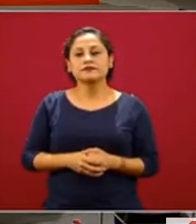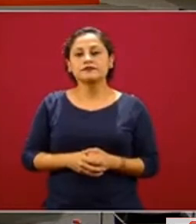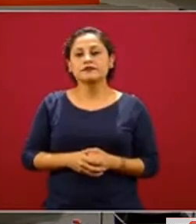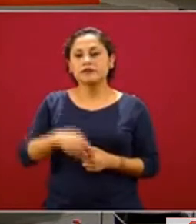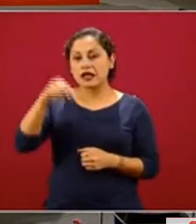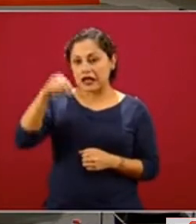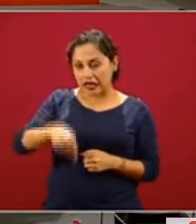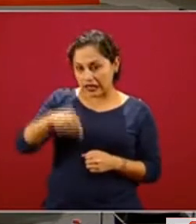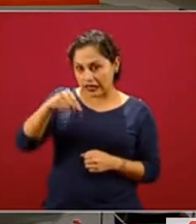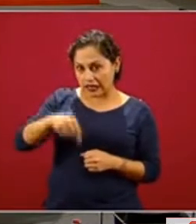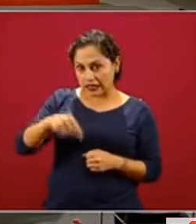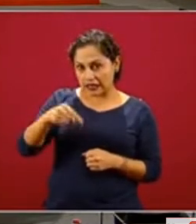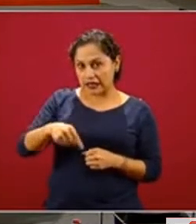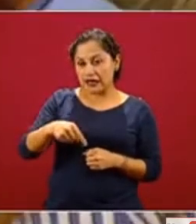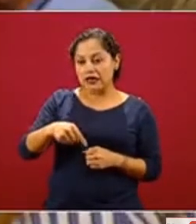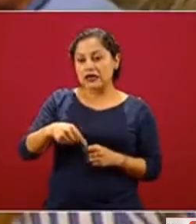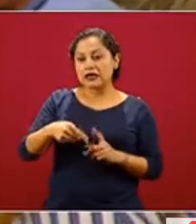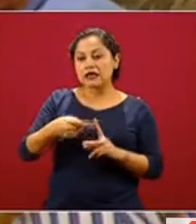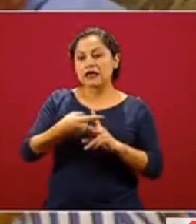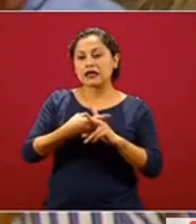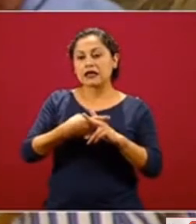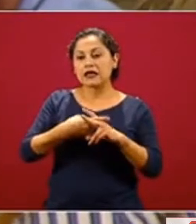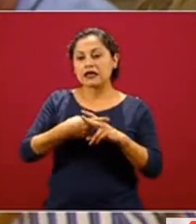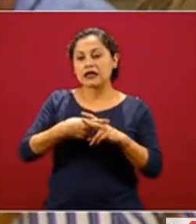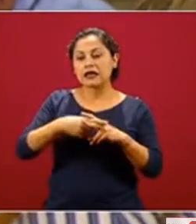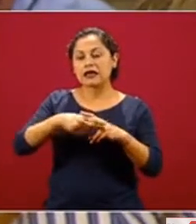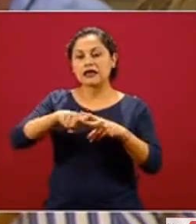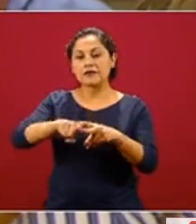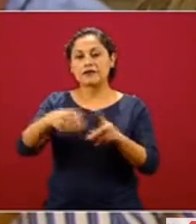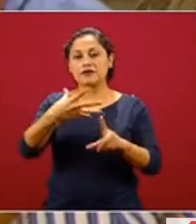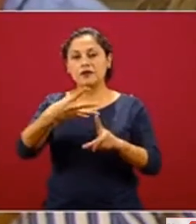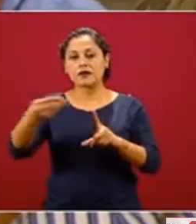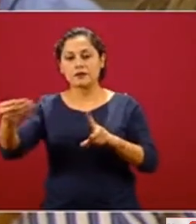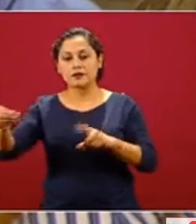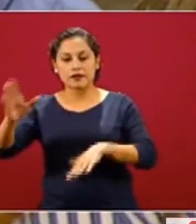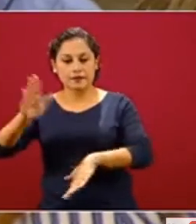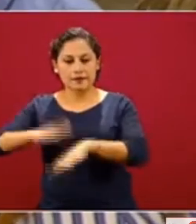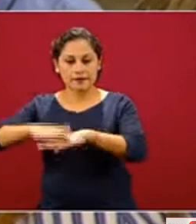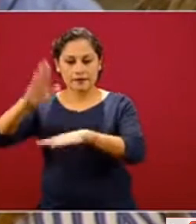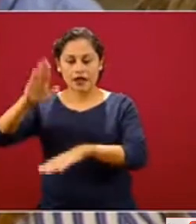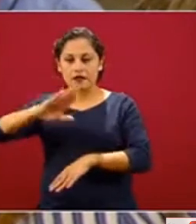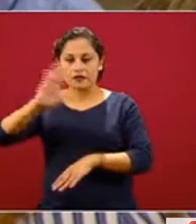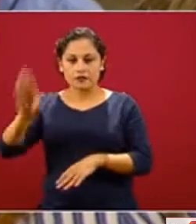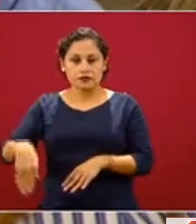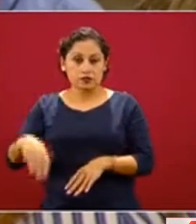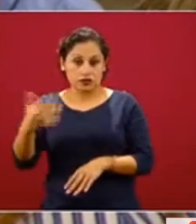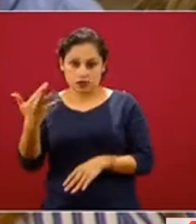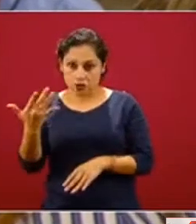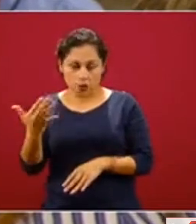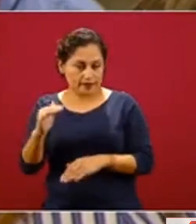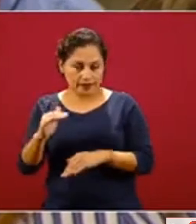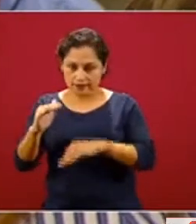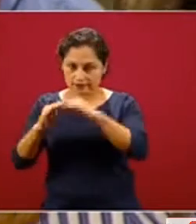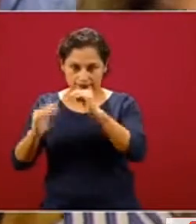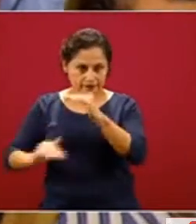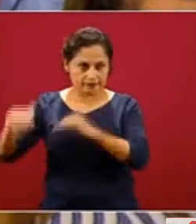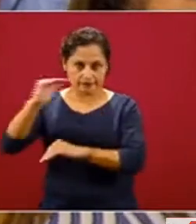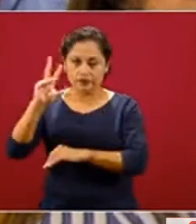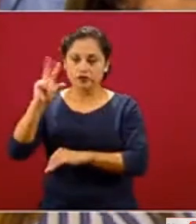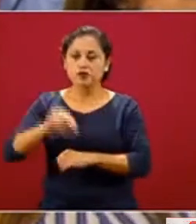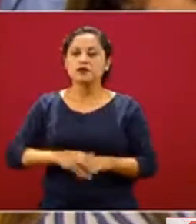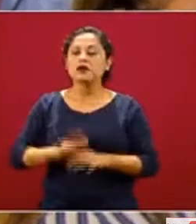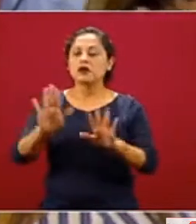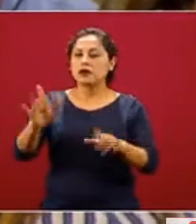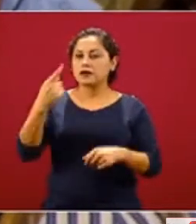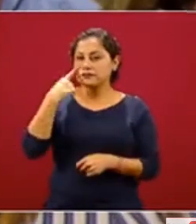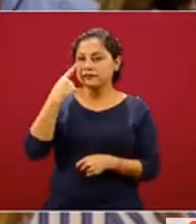tenido el mayor número de funciones no ha pasado de 350. Es correcto. Ahora, es entendible que si hacemos una diferencia entre